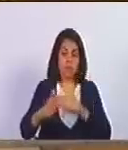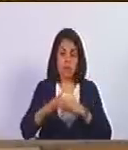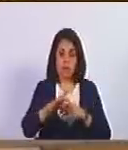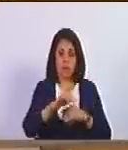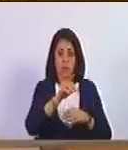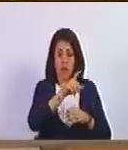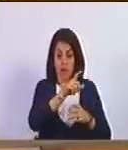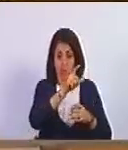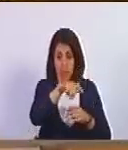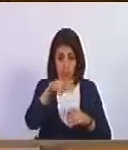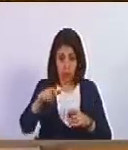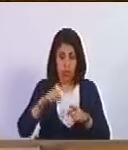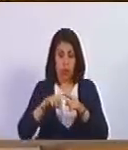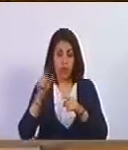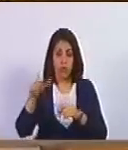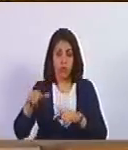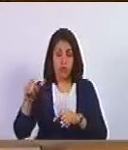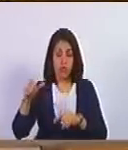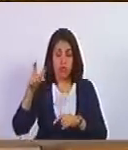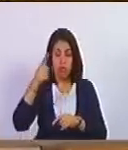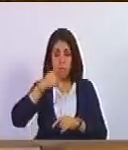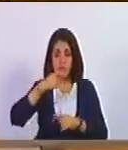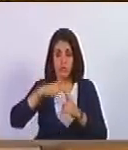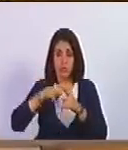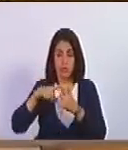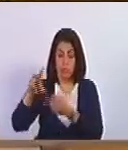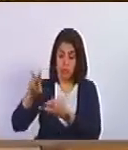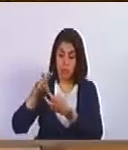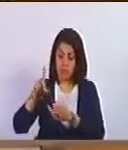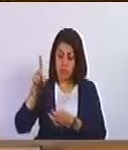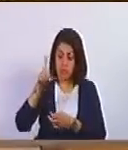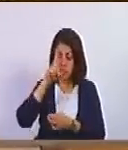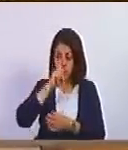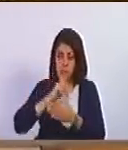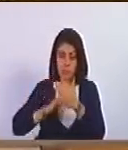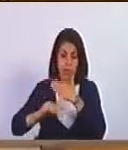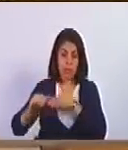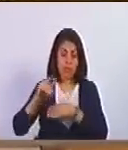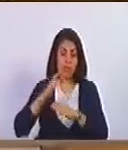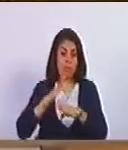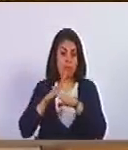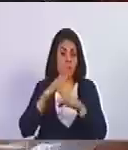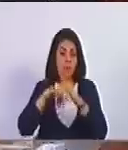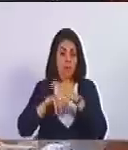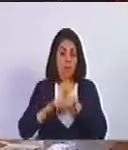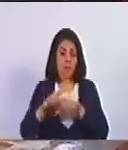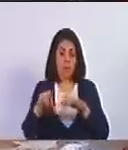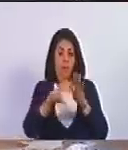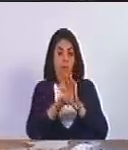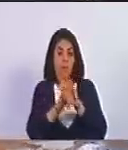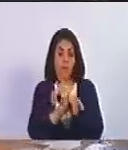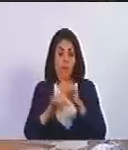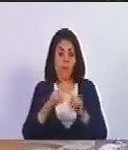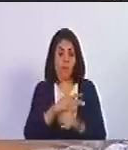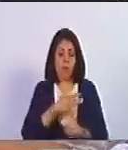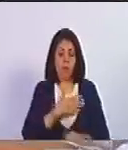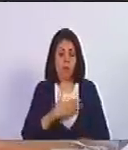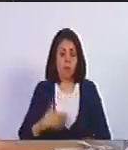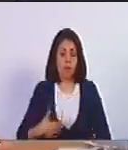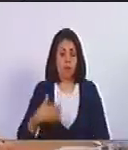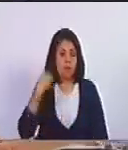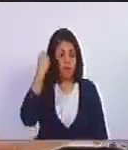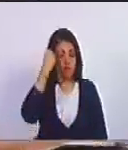las alícuotas como para el mínimo tributable anual dentro de los límites previstos en esta ley. Es todo, señor presidente.